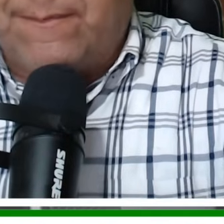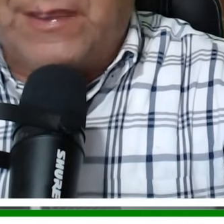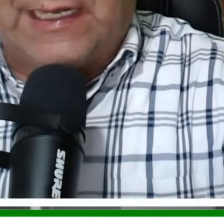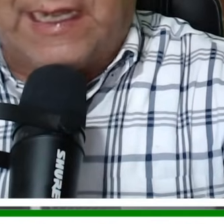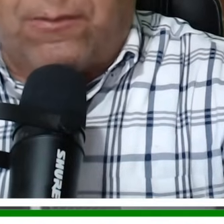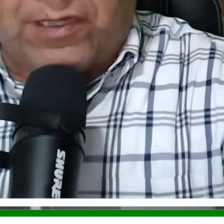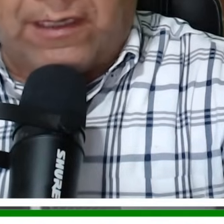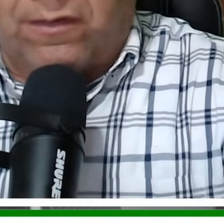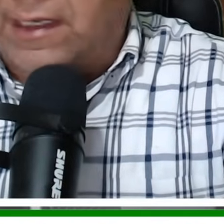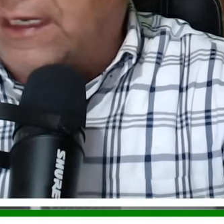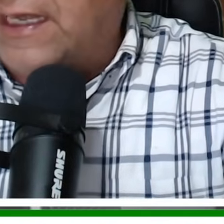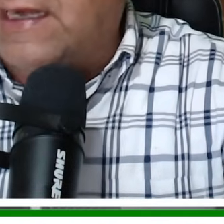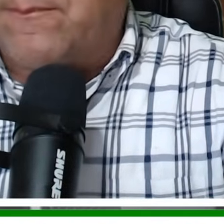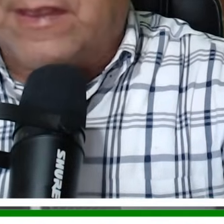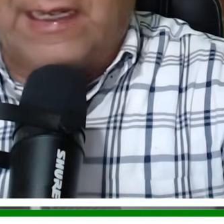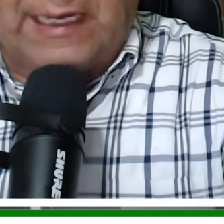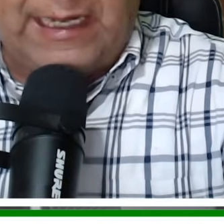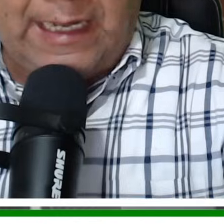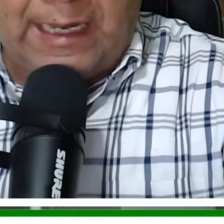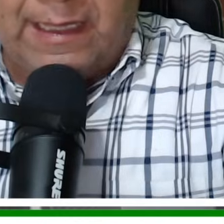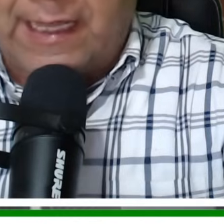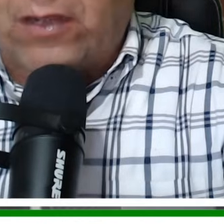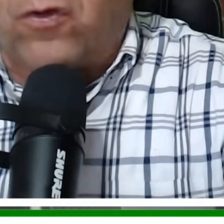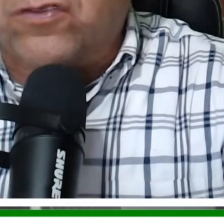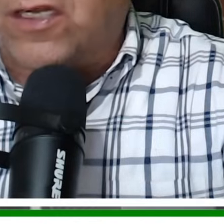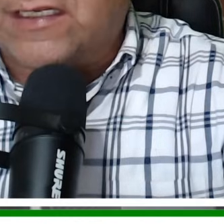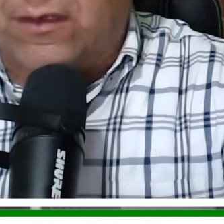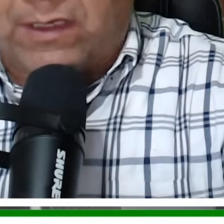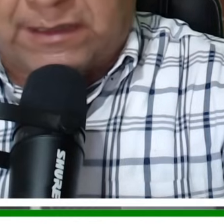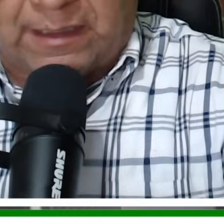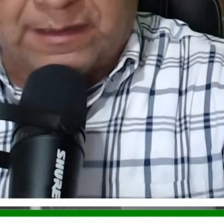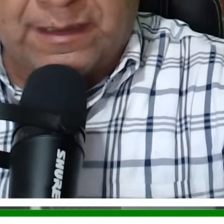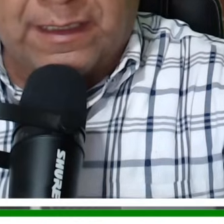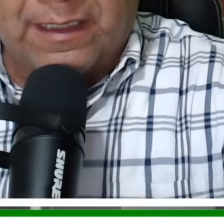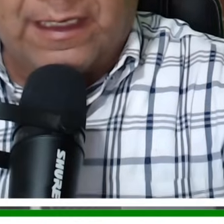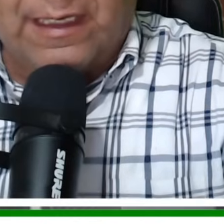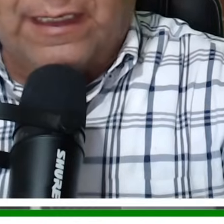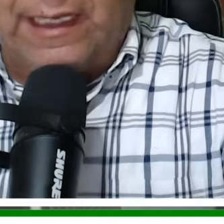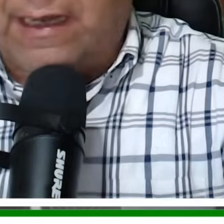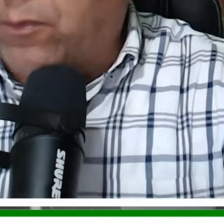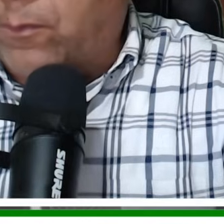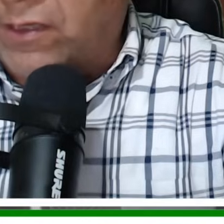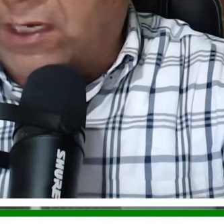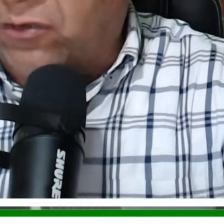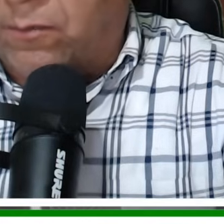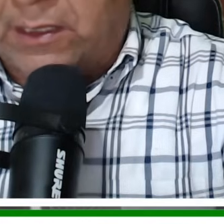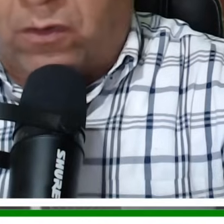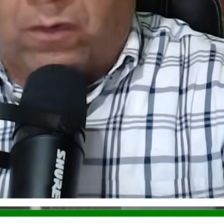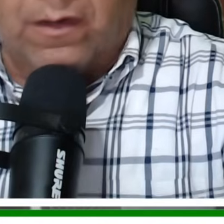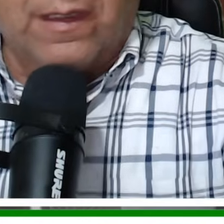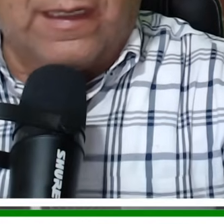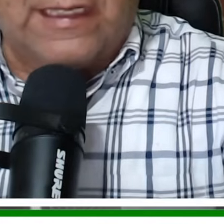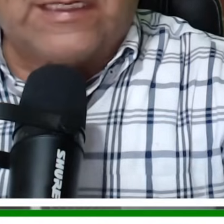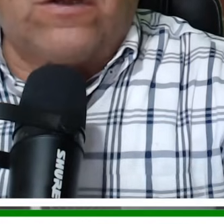INE y pide que la voten, donde quieren impedir que el INE dé a conocer las encuestas. Quiere proponer otro